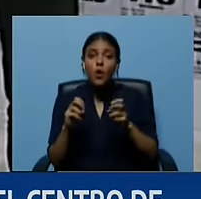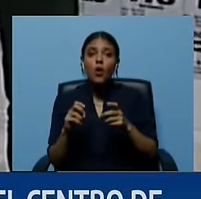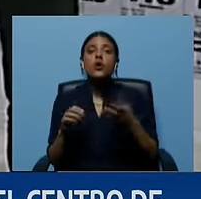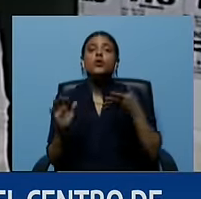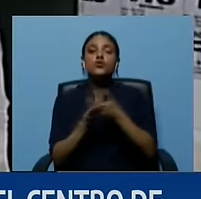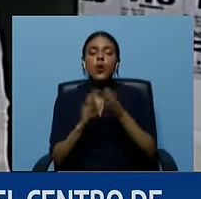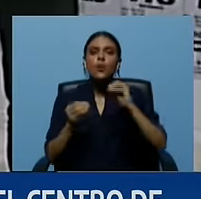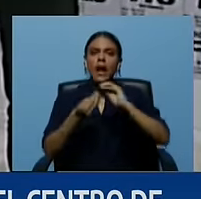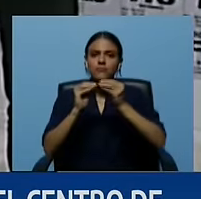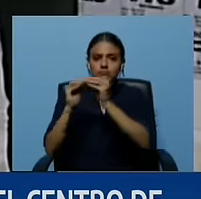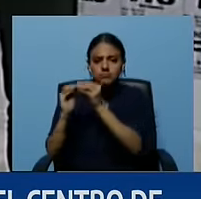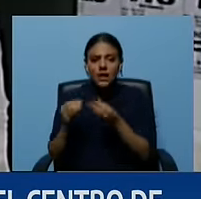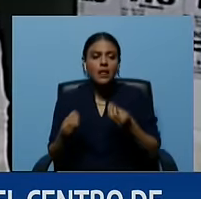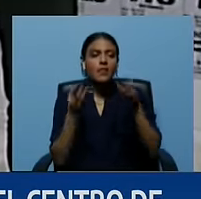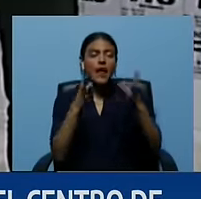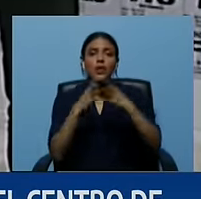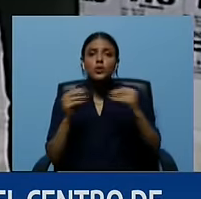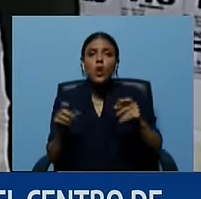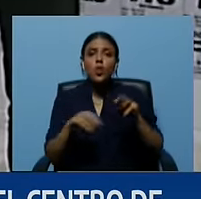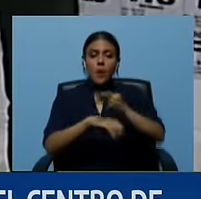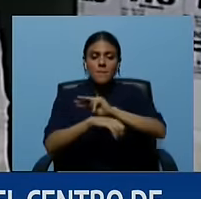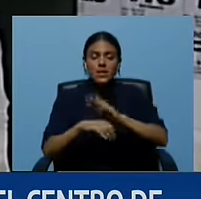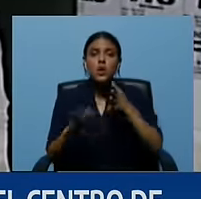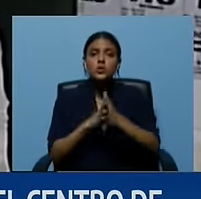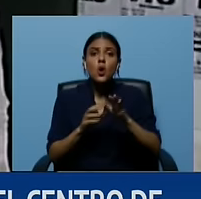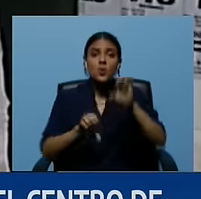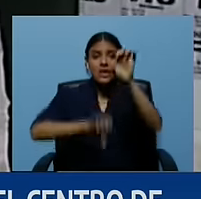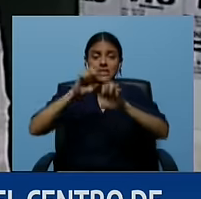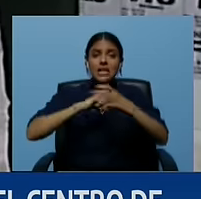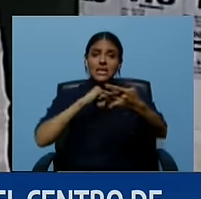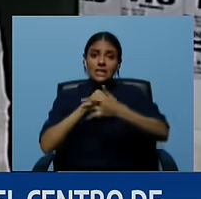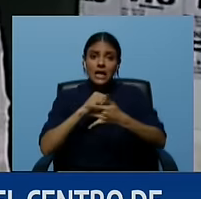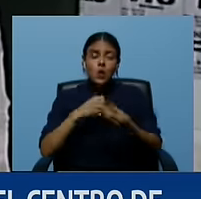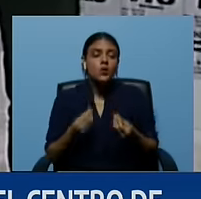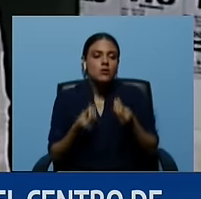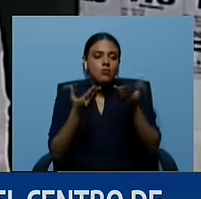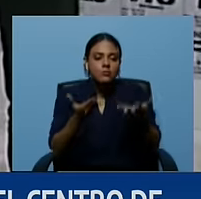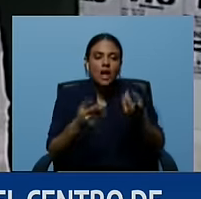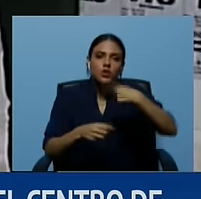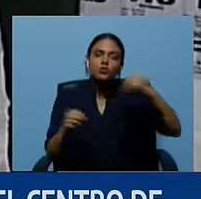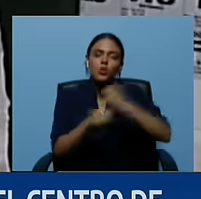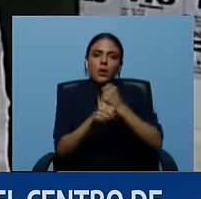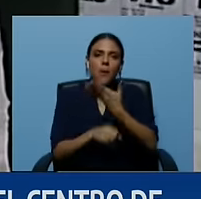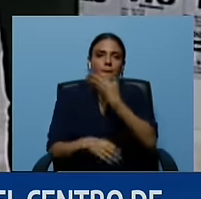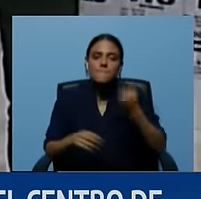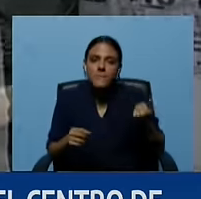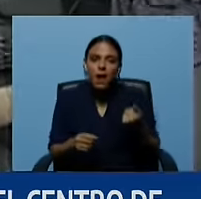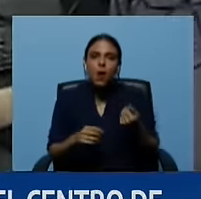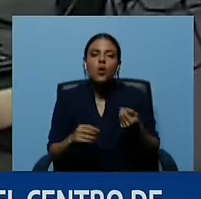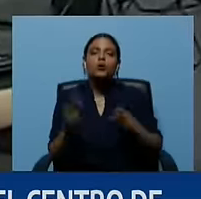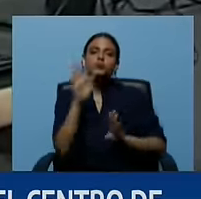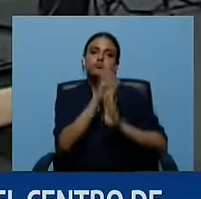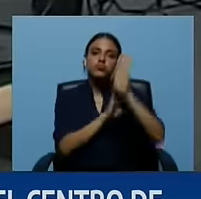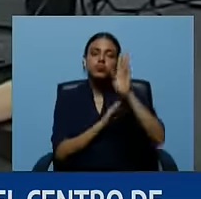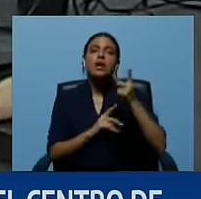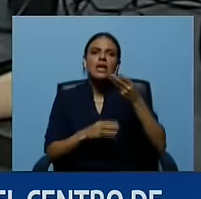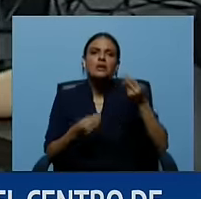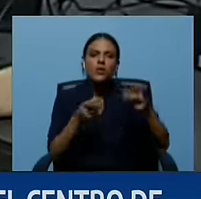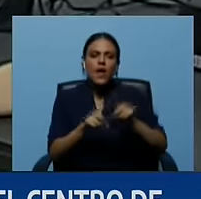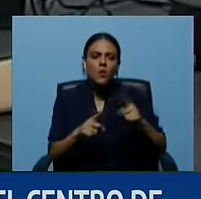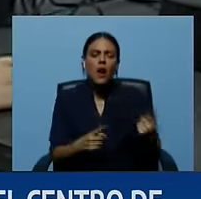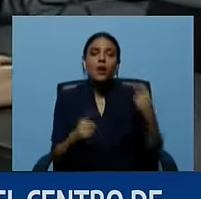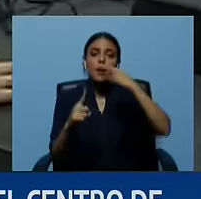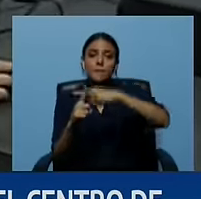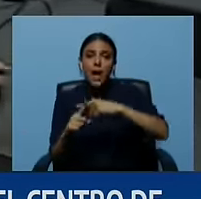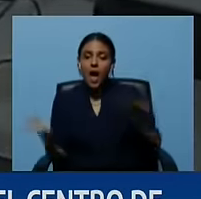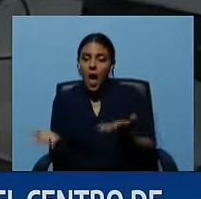Microscopía Electrónica del Ministerio de Ciencia y Tecnología, y que dará su fruto para el primer vértice que tiene que ver